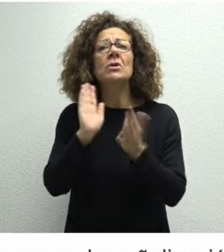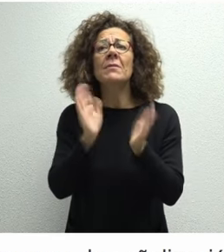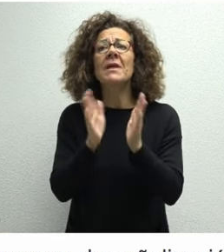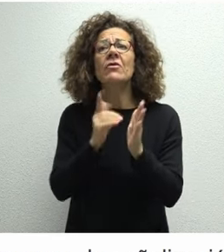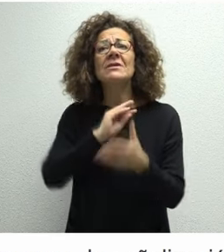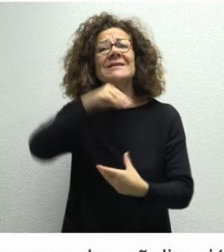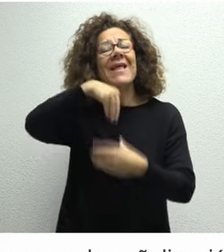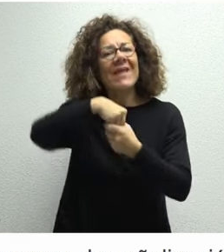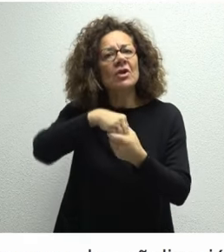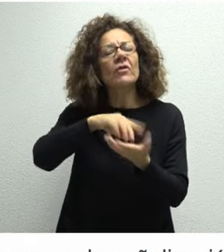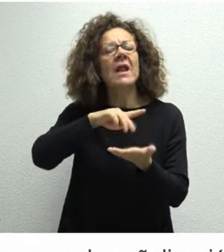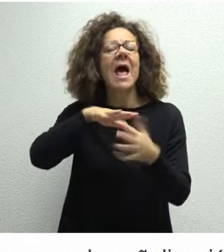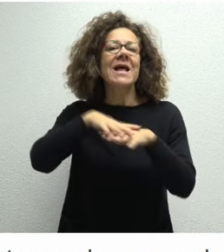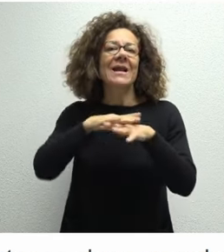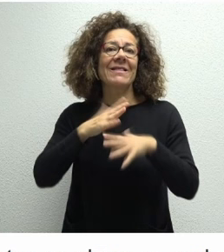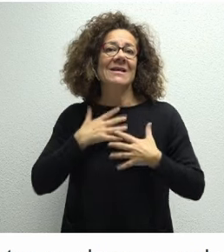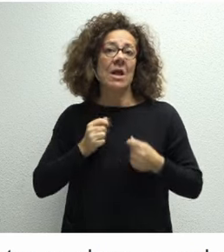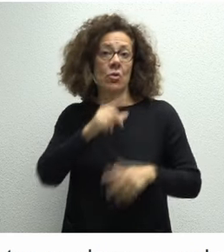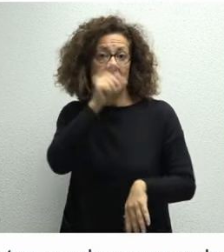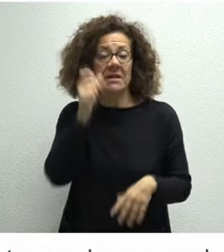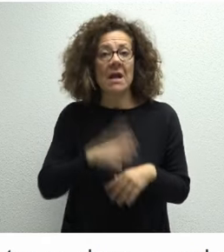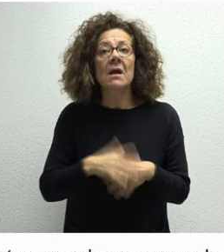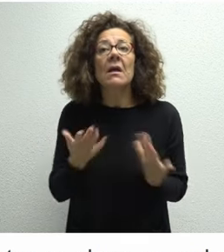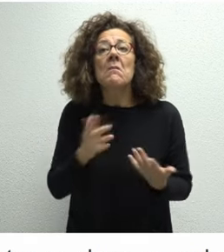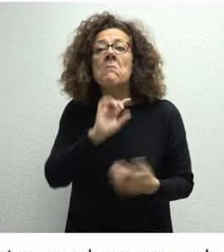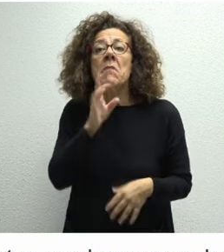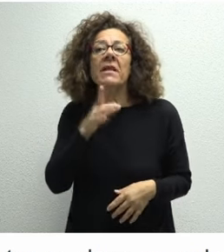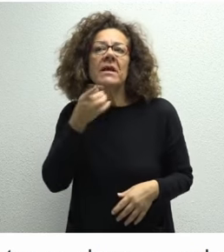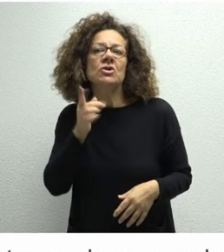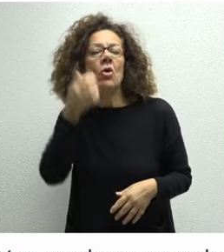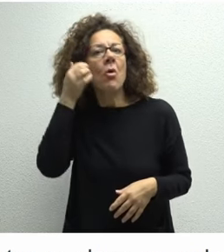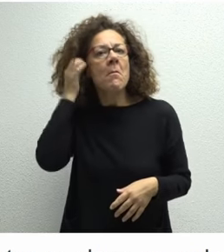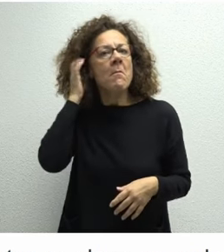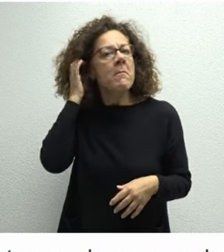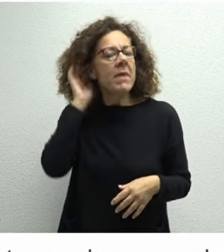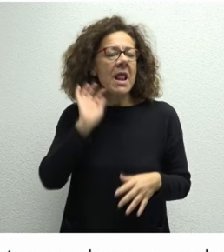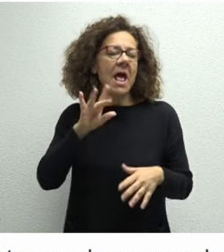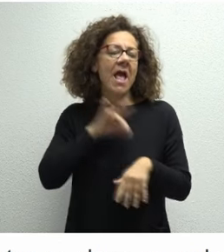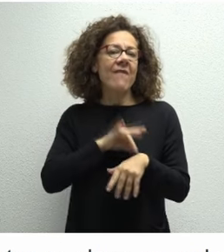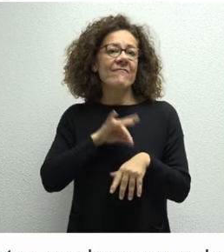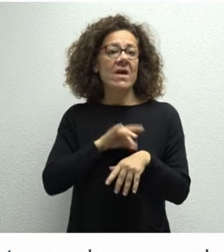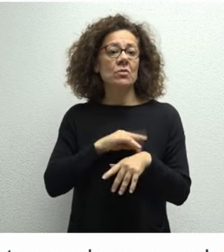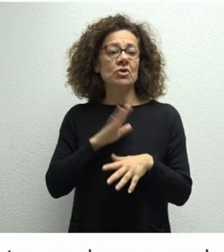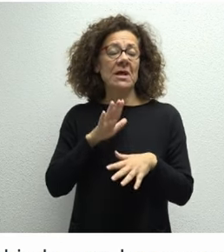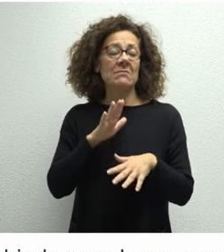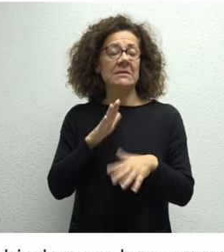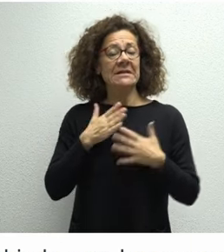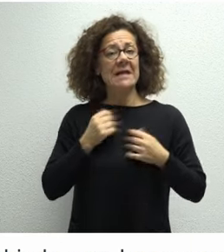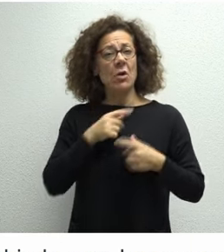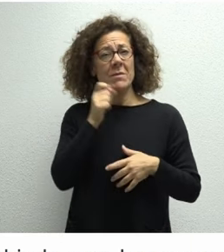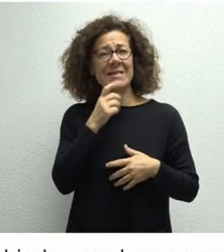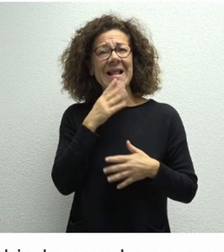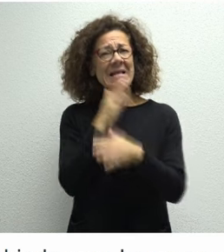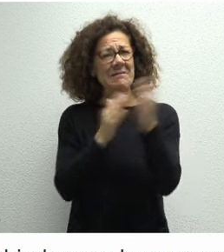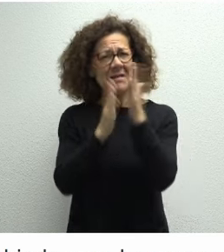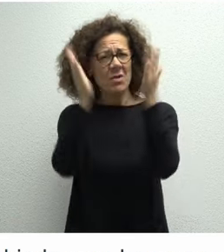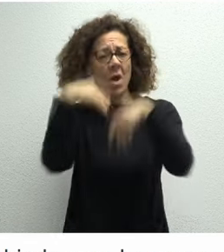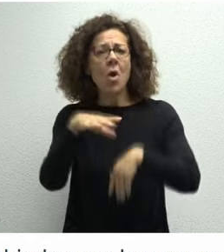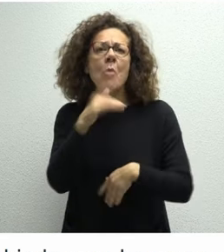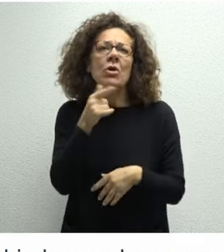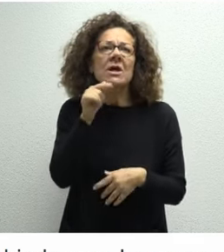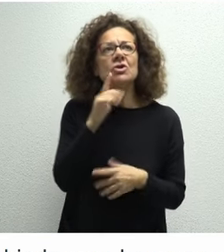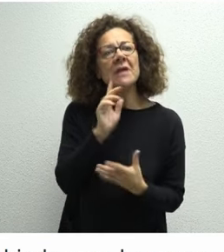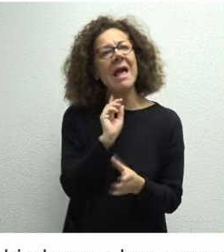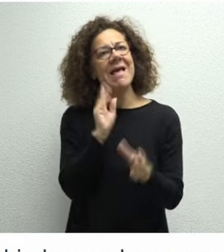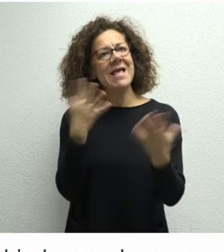dentro de la red de Salud Mental que parece que solo son para pacientes de Salud Mental sin discapacidad porque es un criterio de exclusión